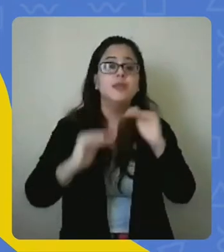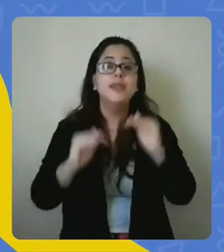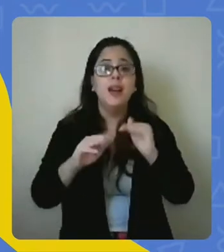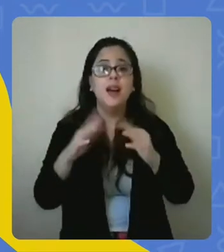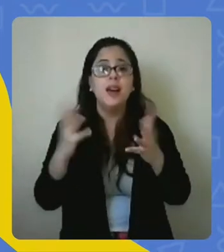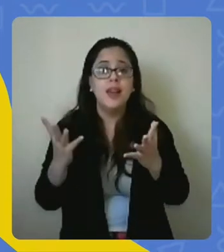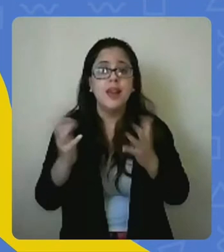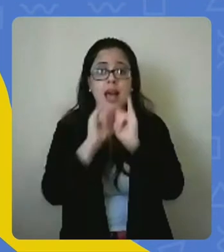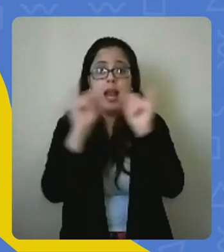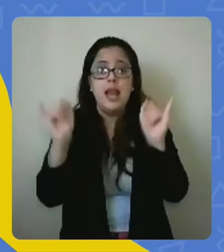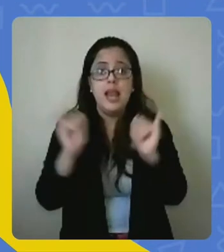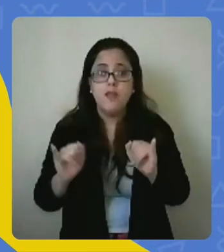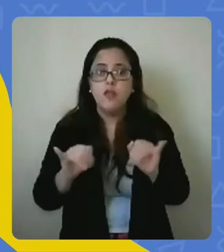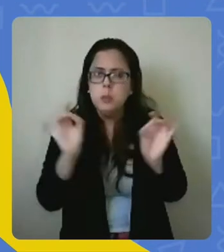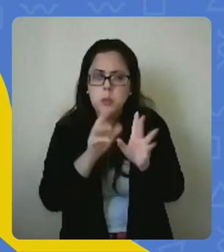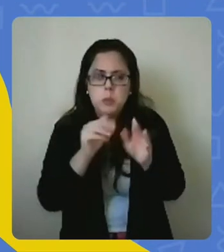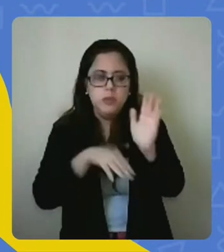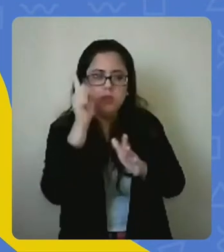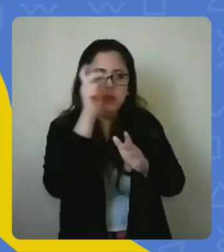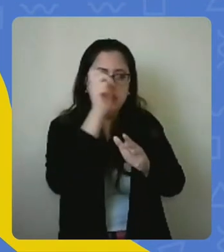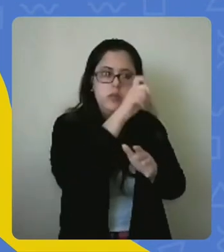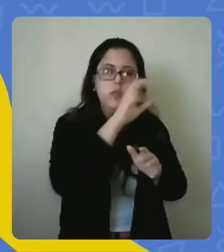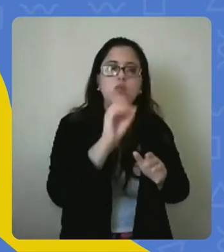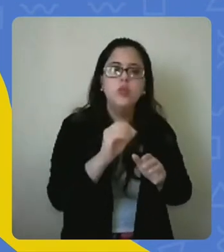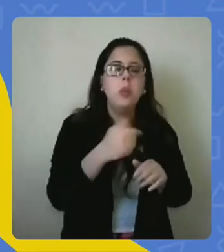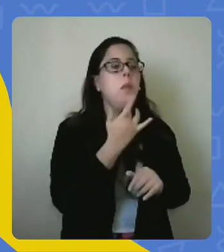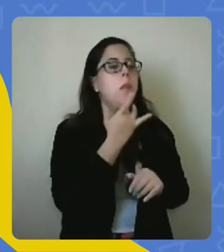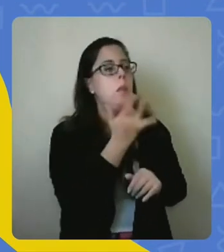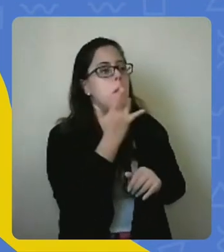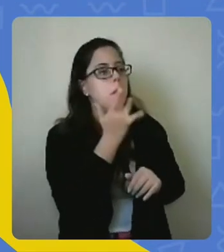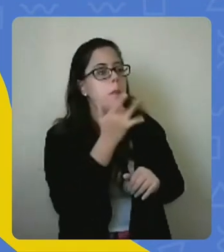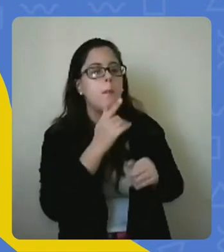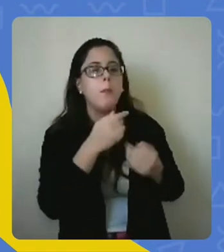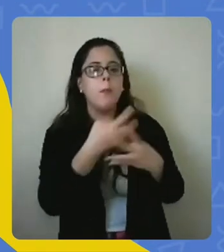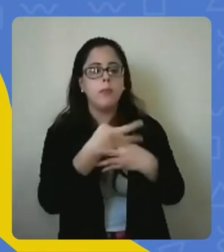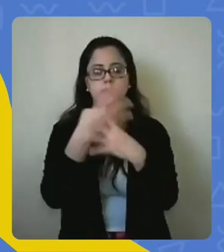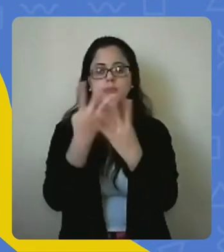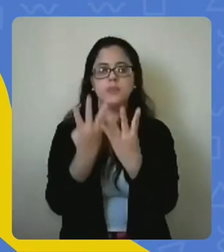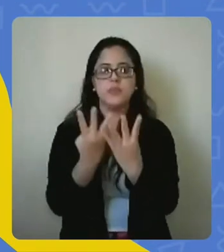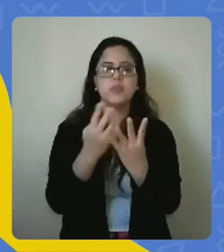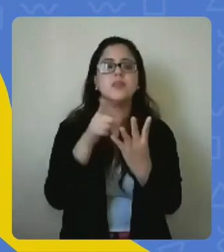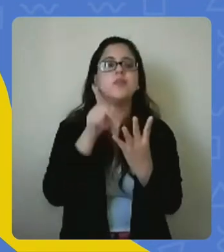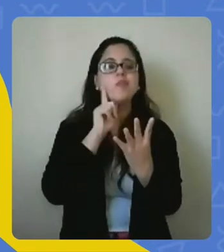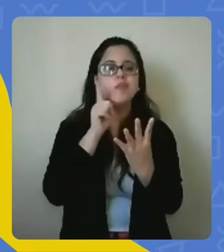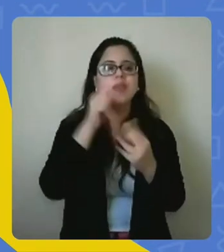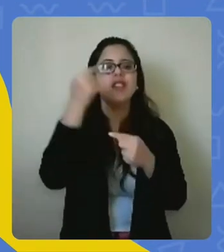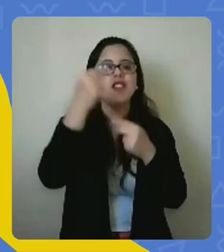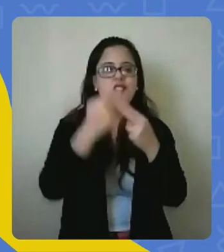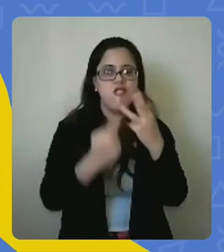se complejizan o se simplifican las tarjetas que tienen diferentes consignas.